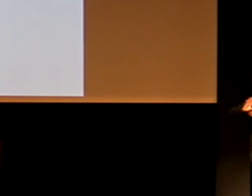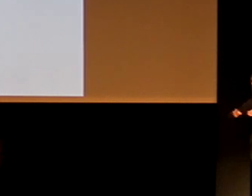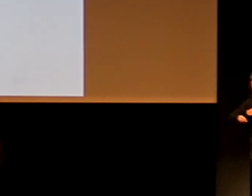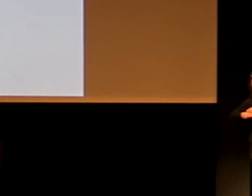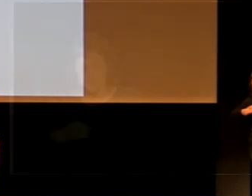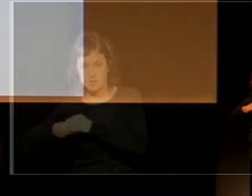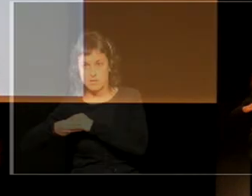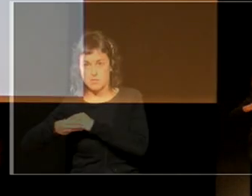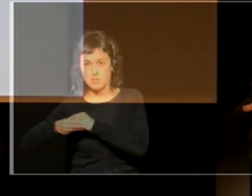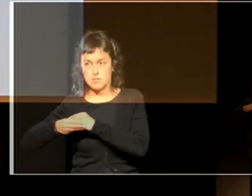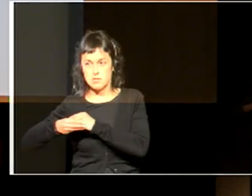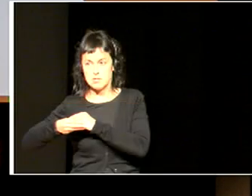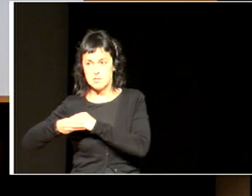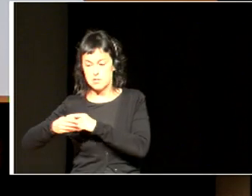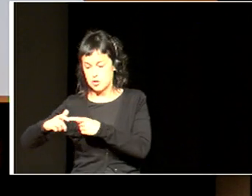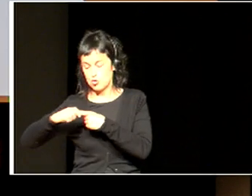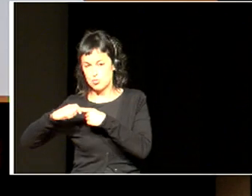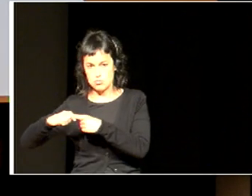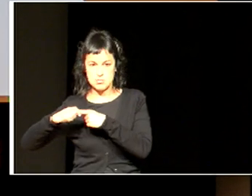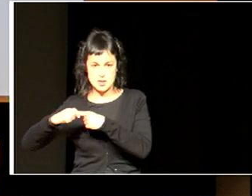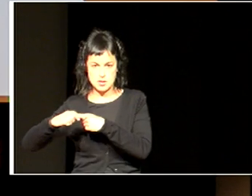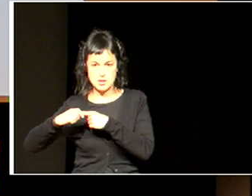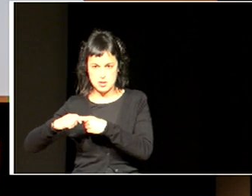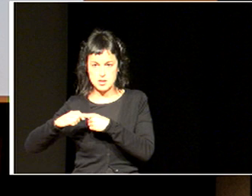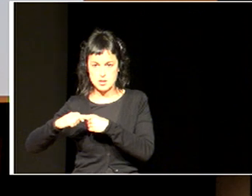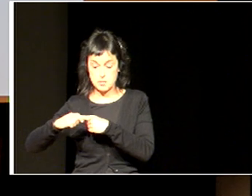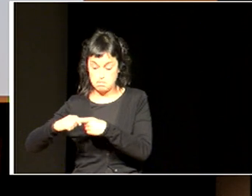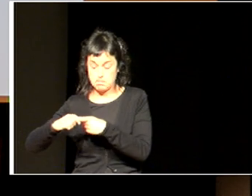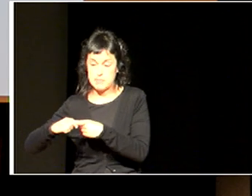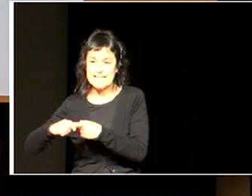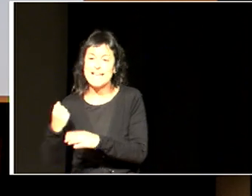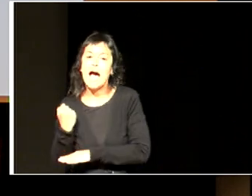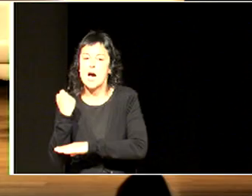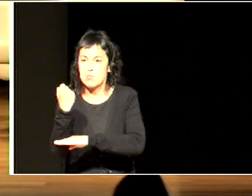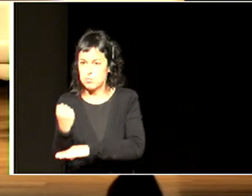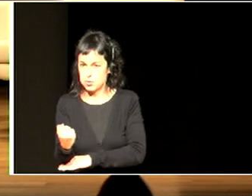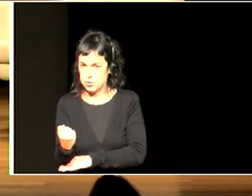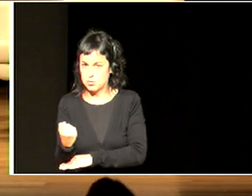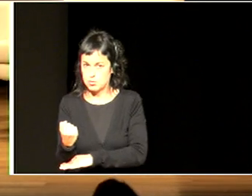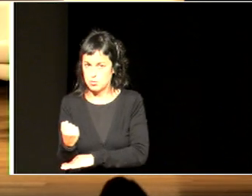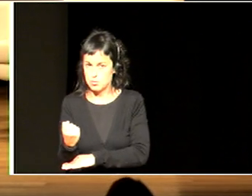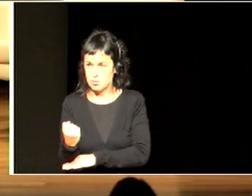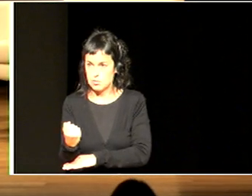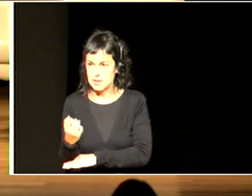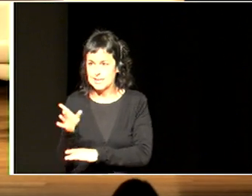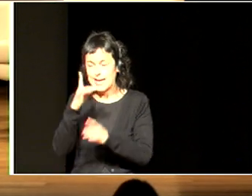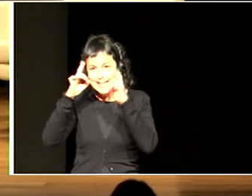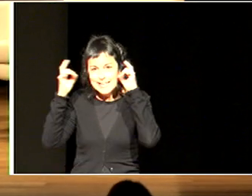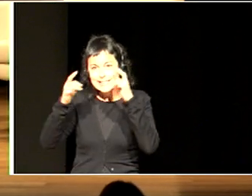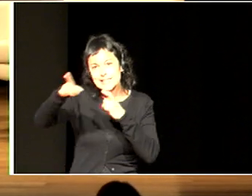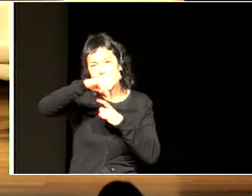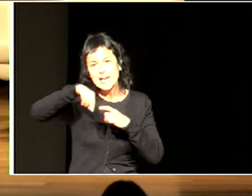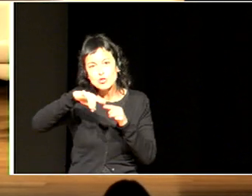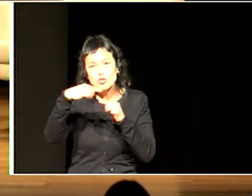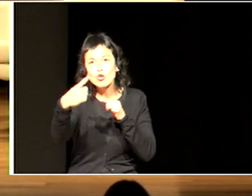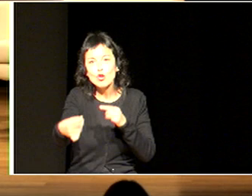complementado con una serie de materiales de apoyo precisamente que intentan ayudaros en la práctica diaria